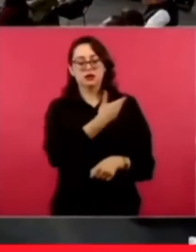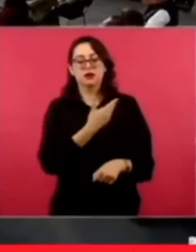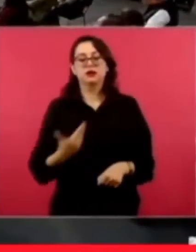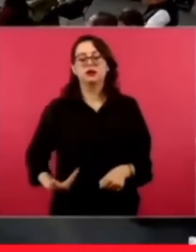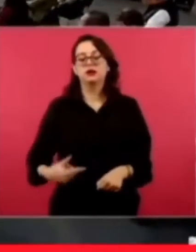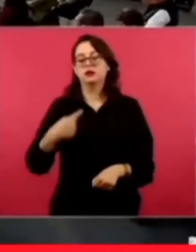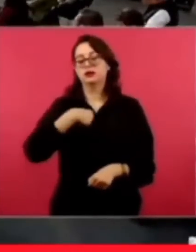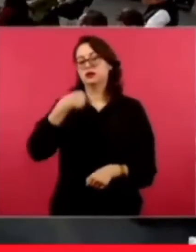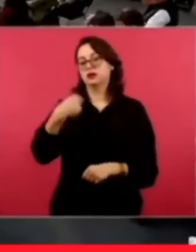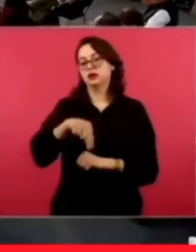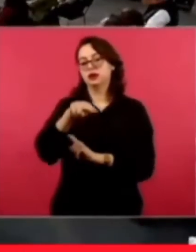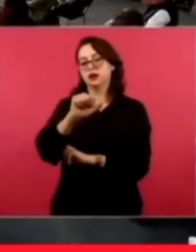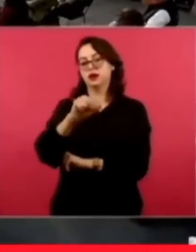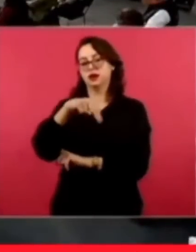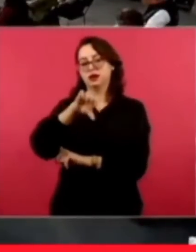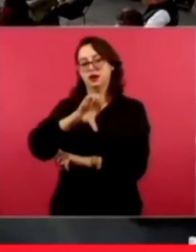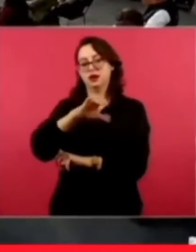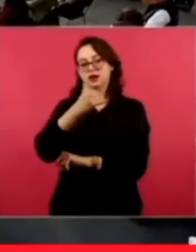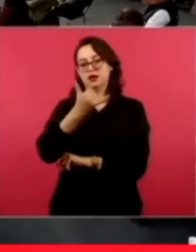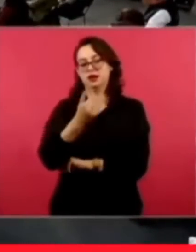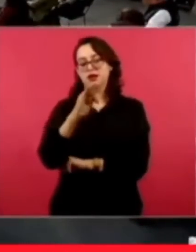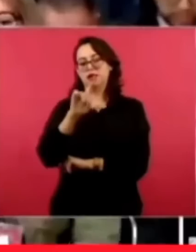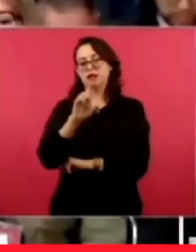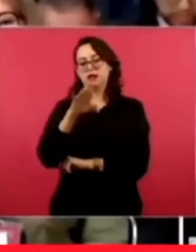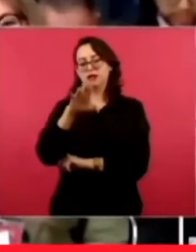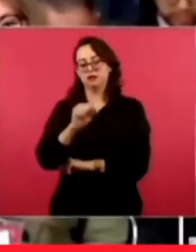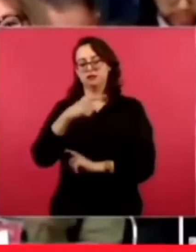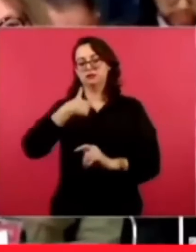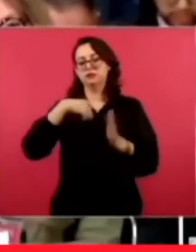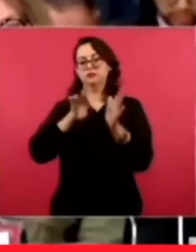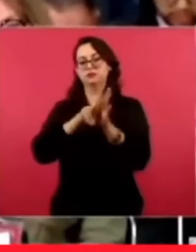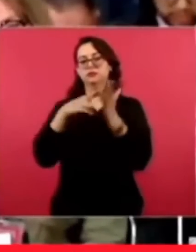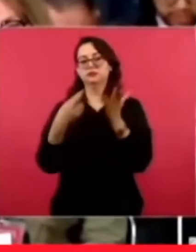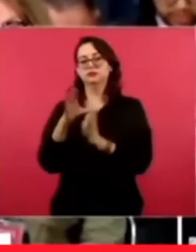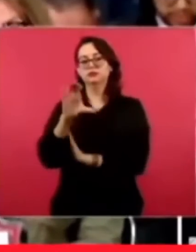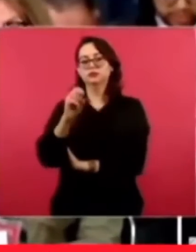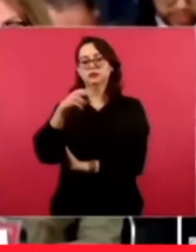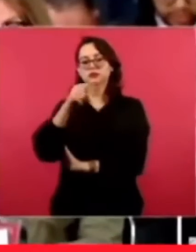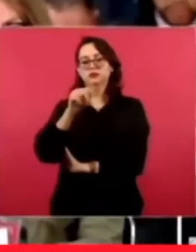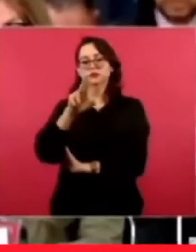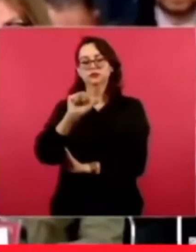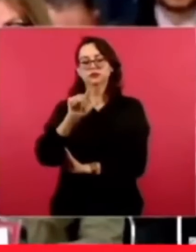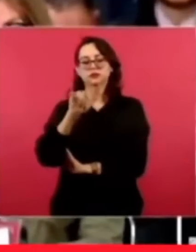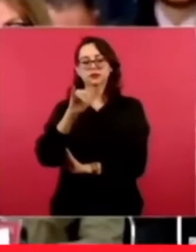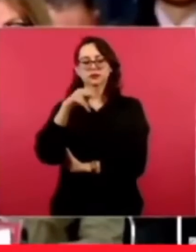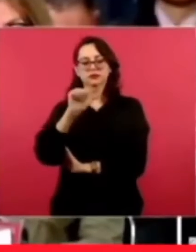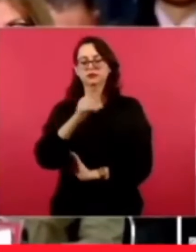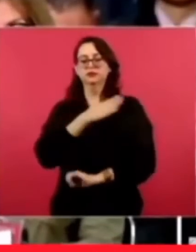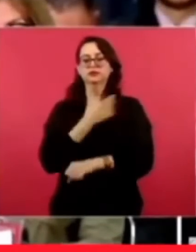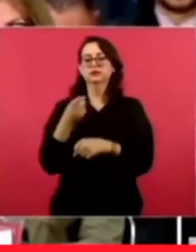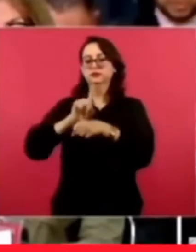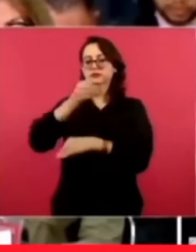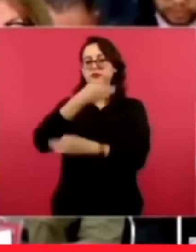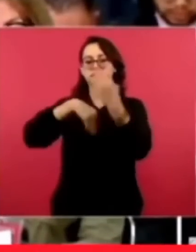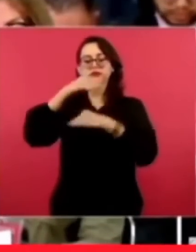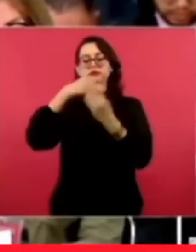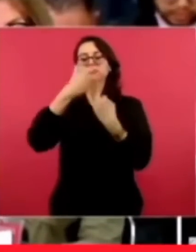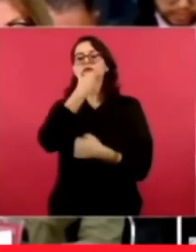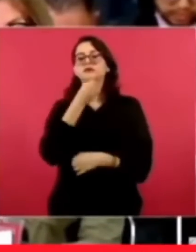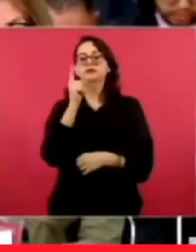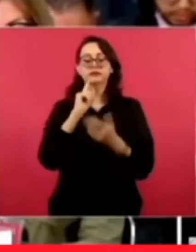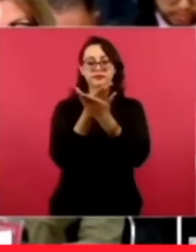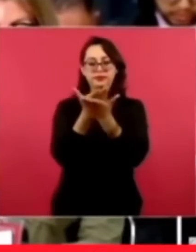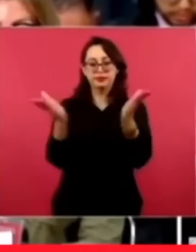Nancy Flores de la revista Contralínea, buenos días a todas y a todos. Presidente, voy a preguntarle acerca de esta